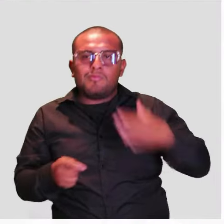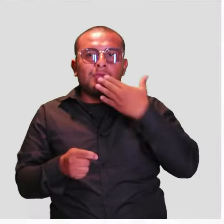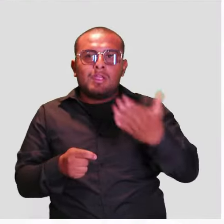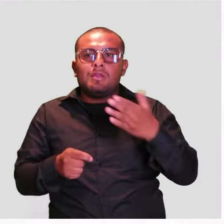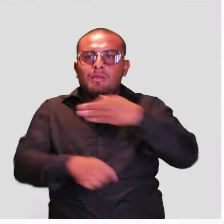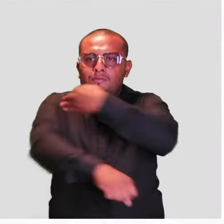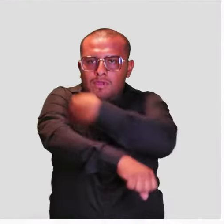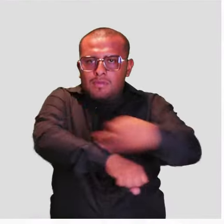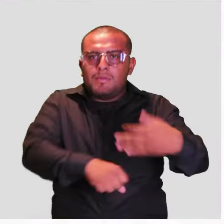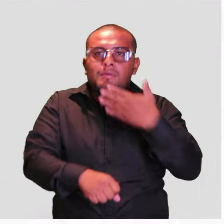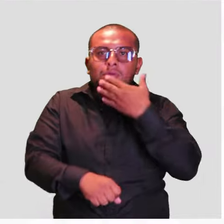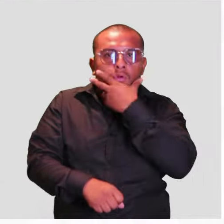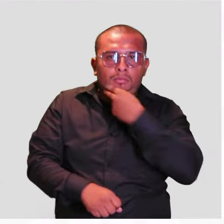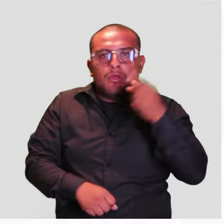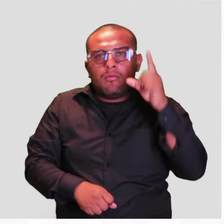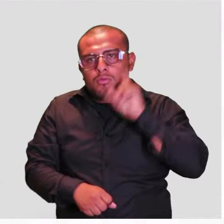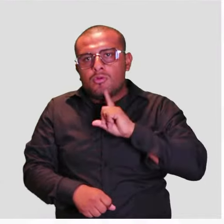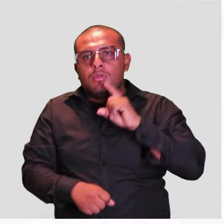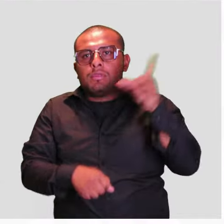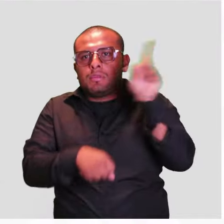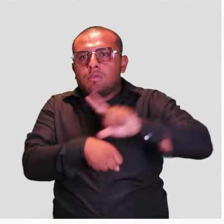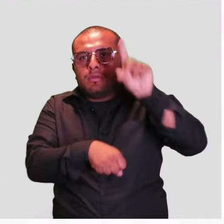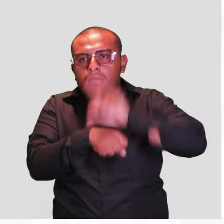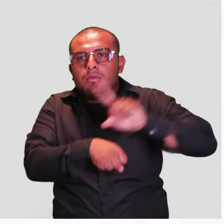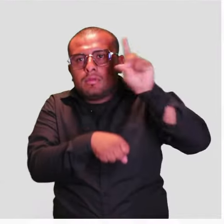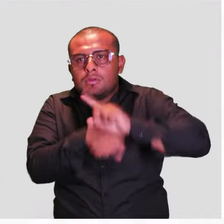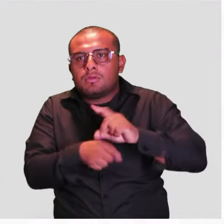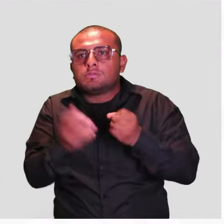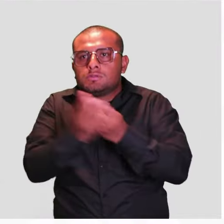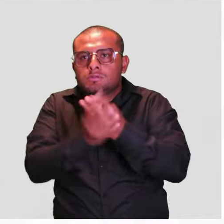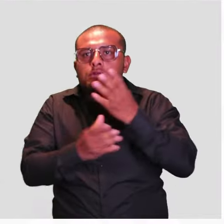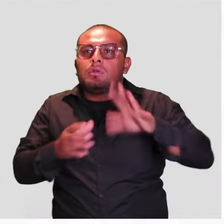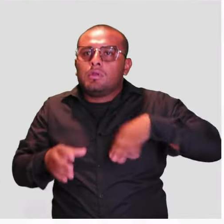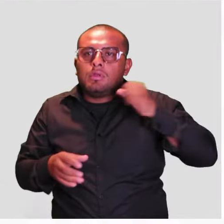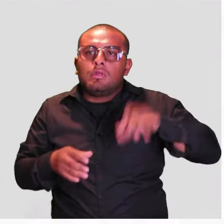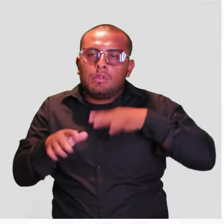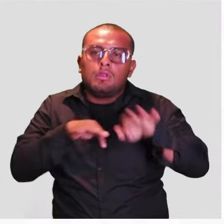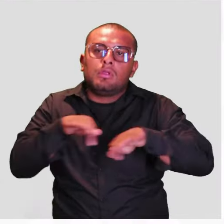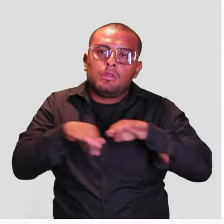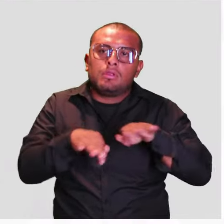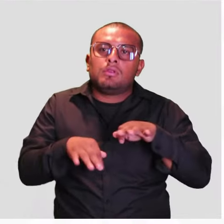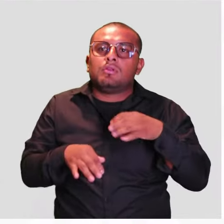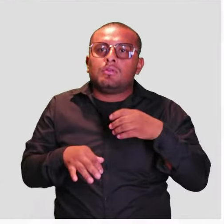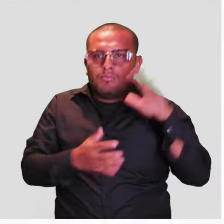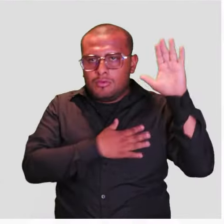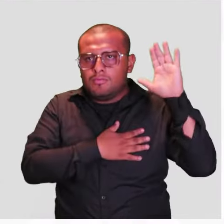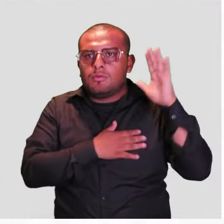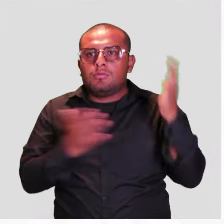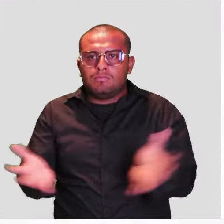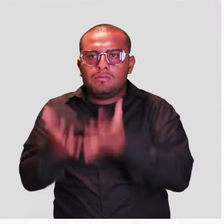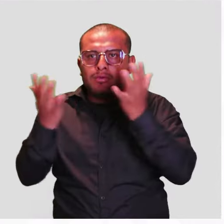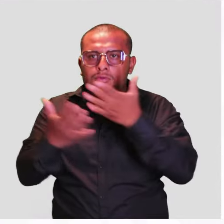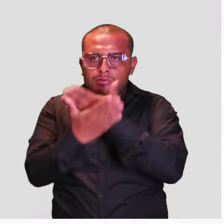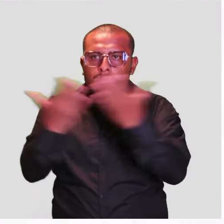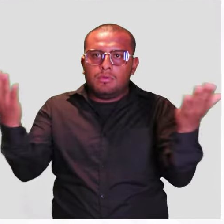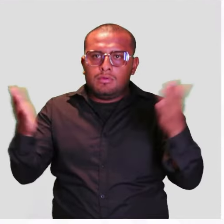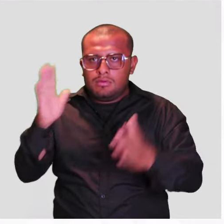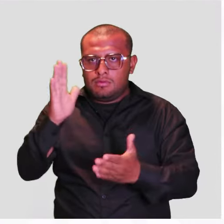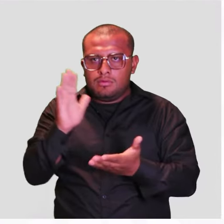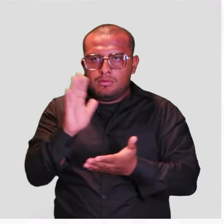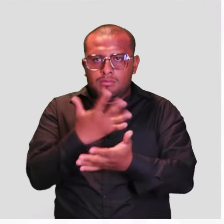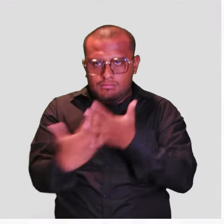para hombres y mujeres que día a día salen a ganarse la vida. Porque mi compromiso es con el progreso y la modernidad de San Juan del